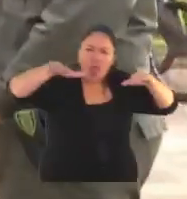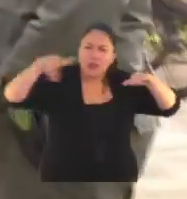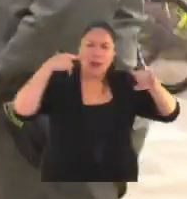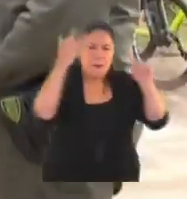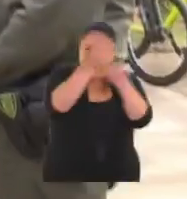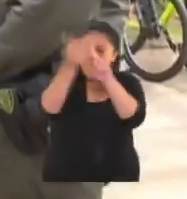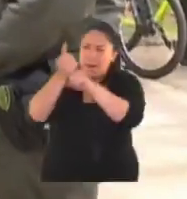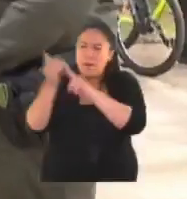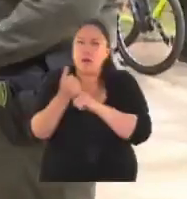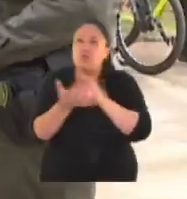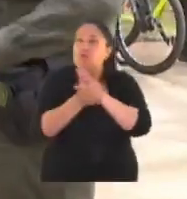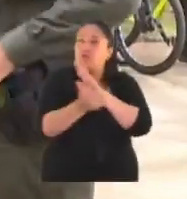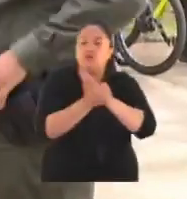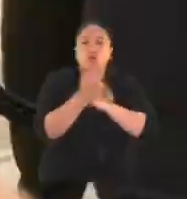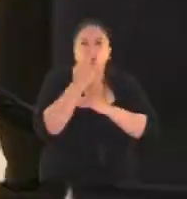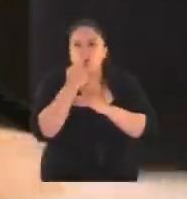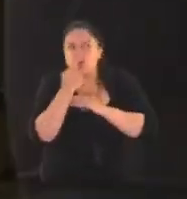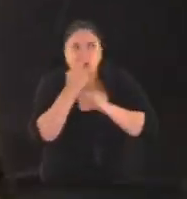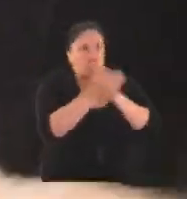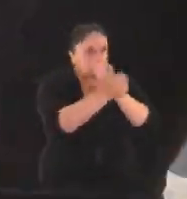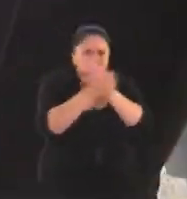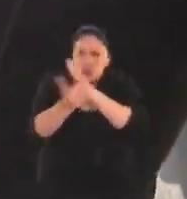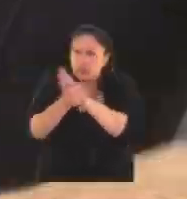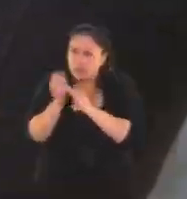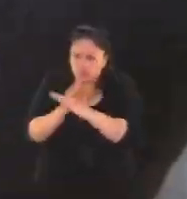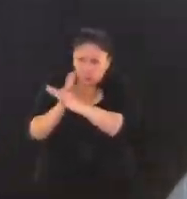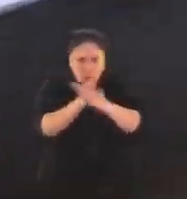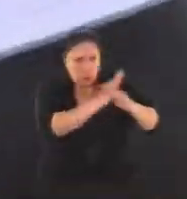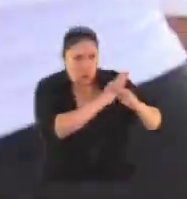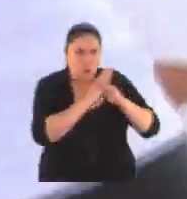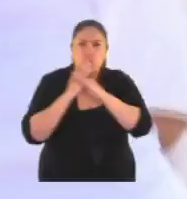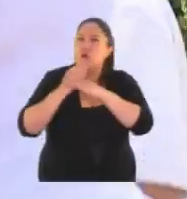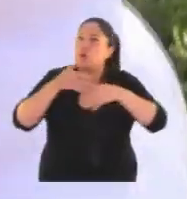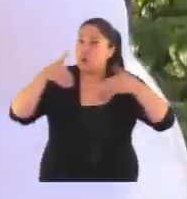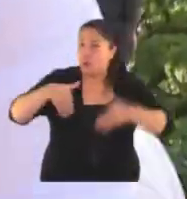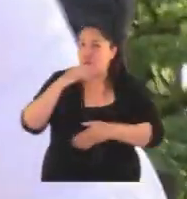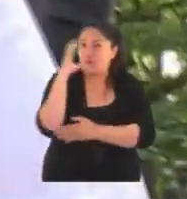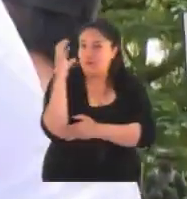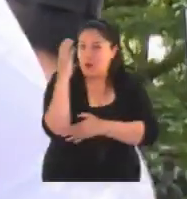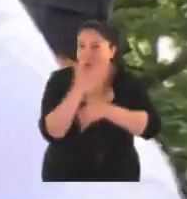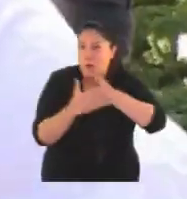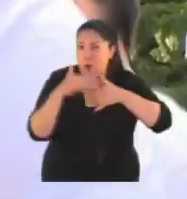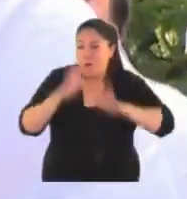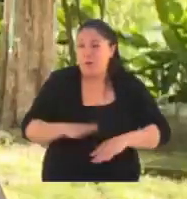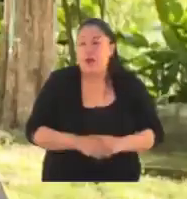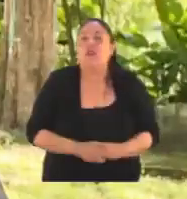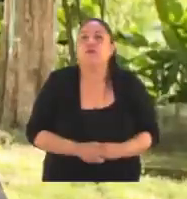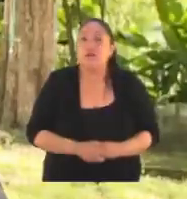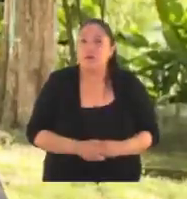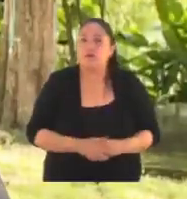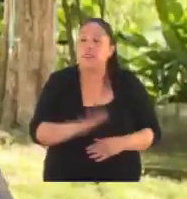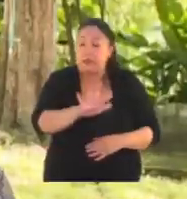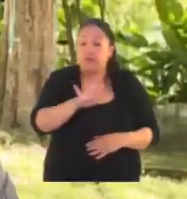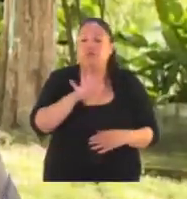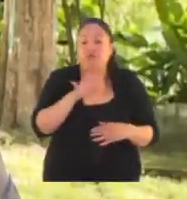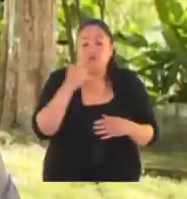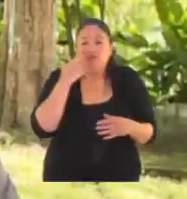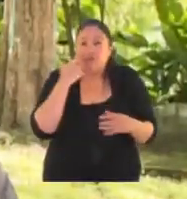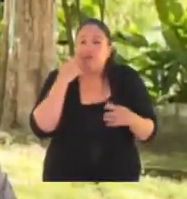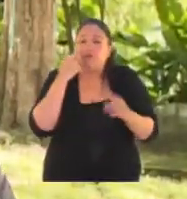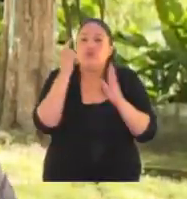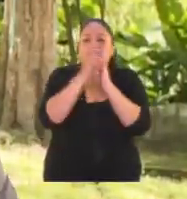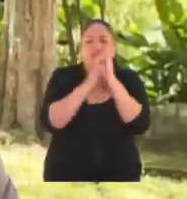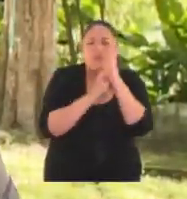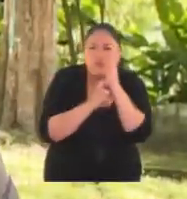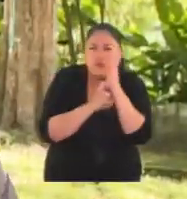sus capacidades, ayudaron a garantizar la seguridad de nuestro país. Se verifica una supervisión y control de los requisitos